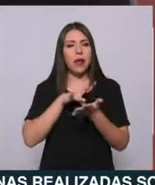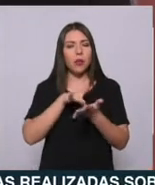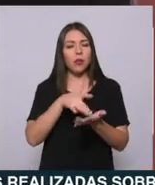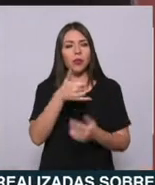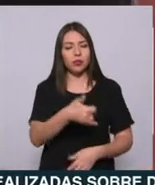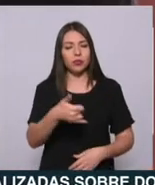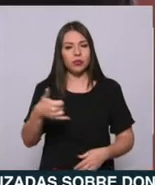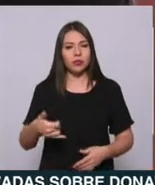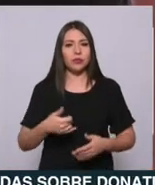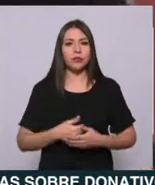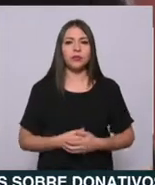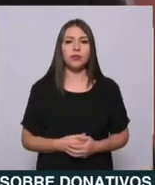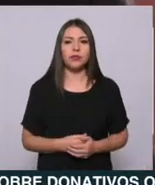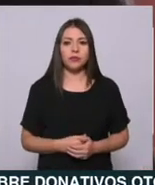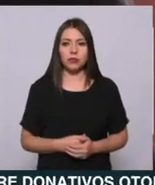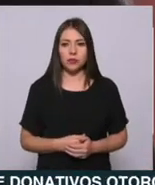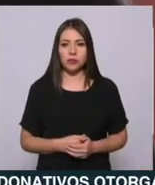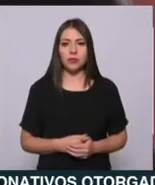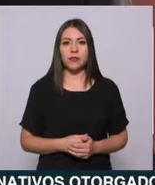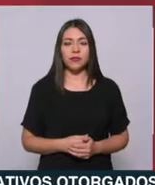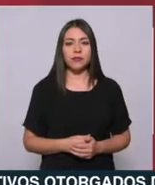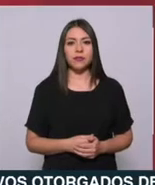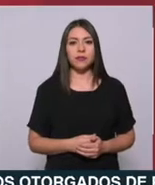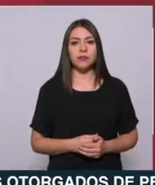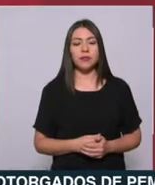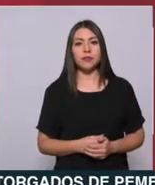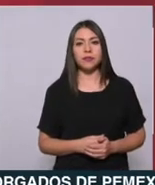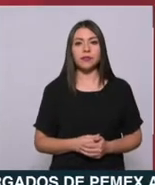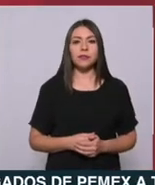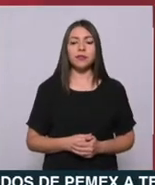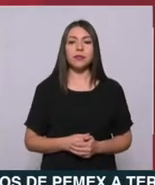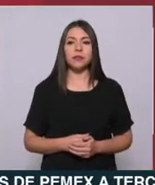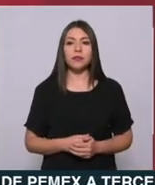Se construyeron viviendas